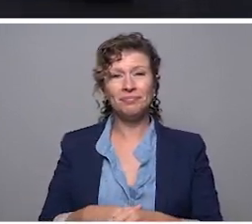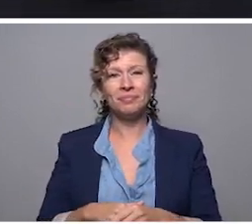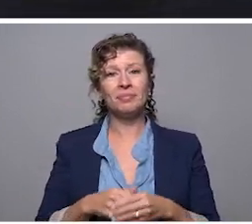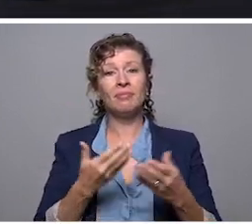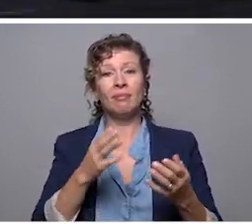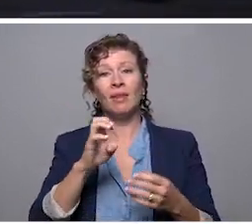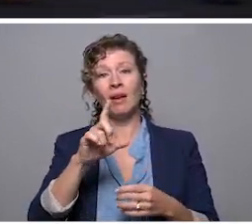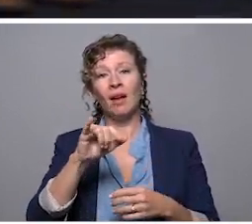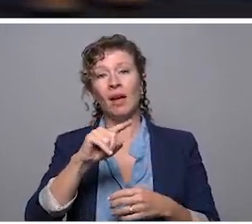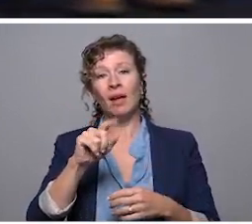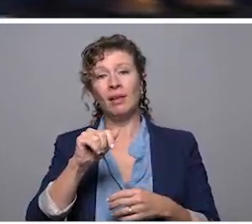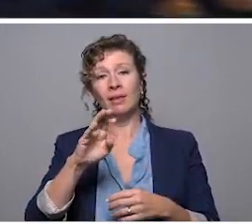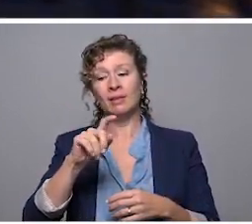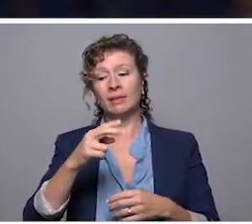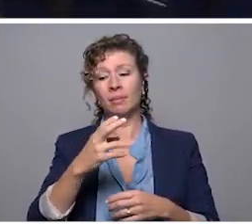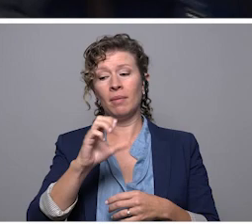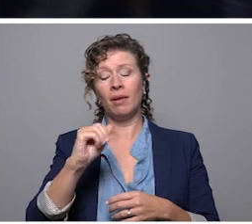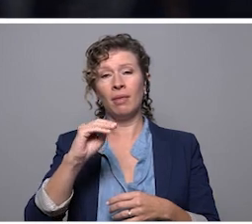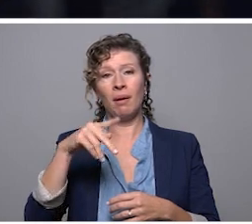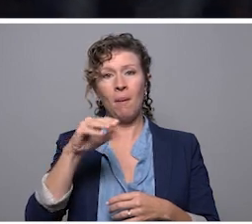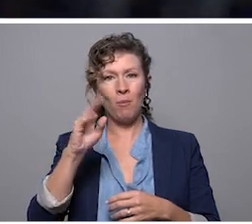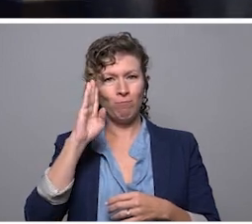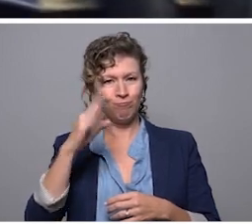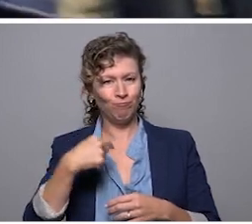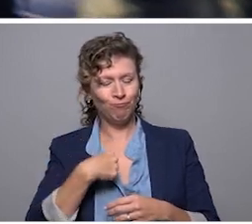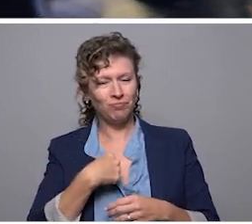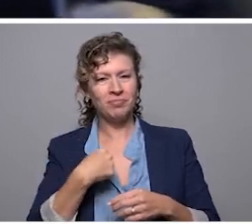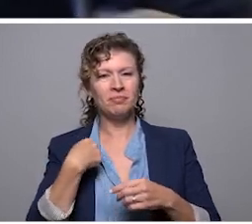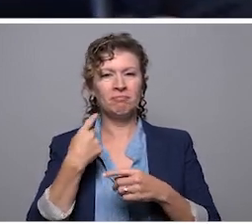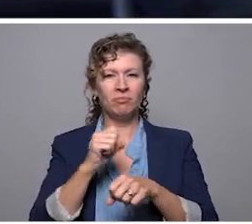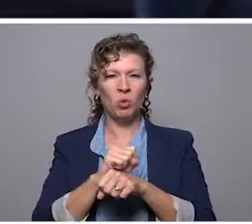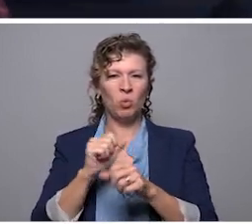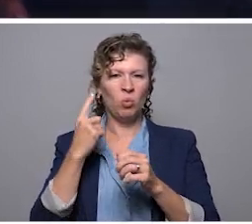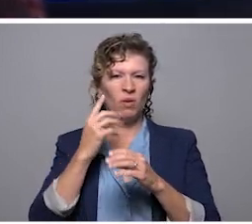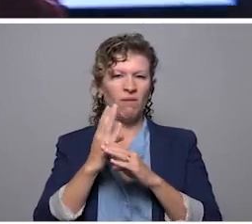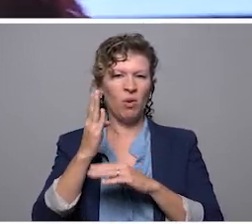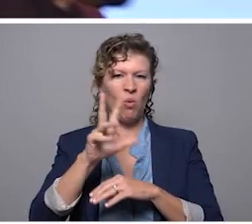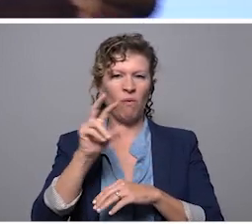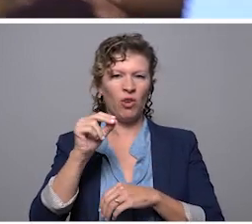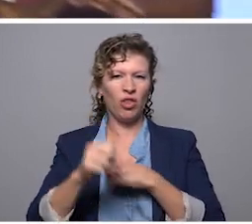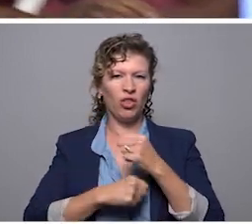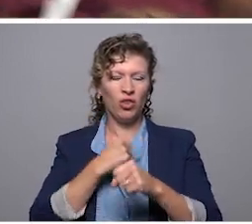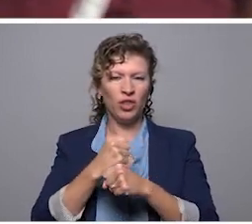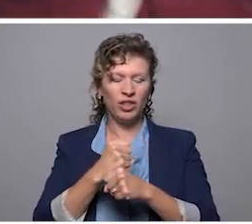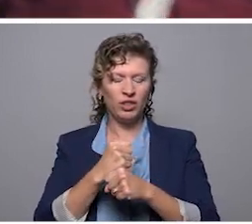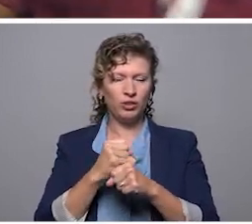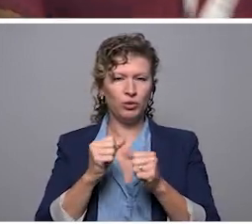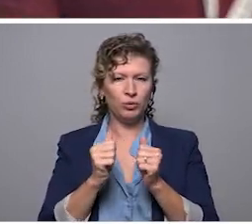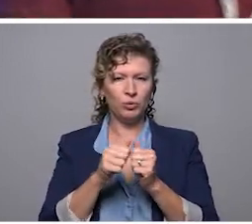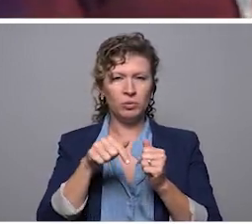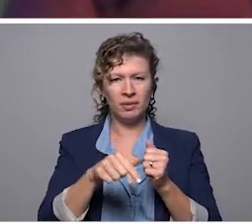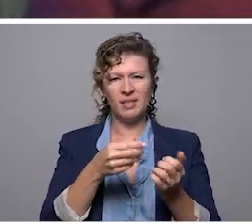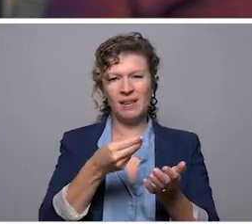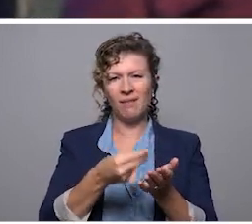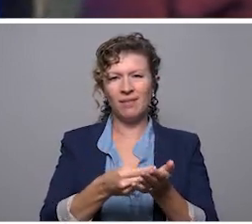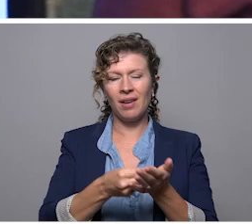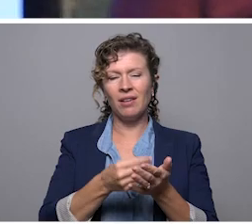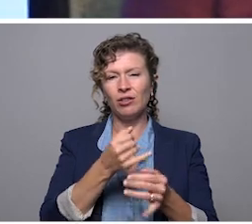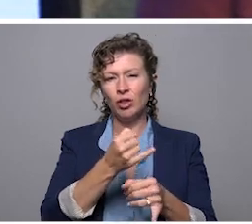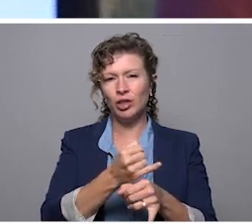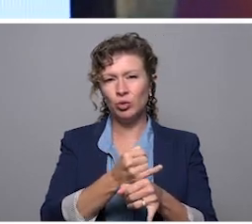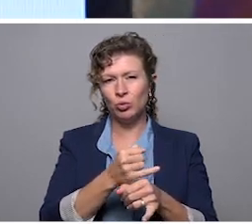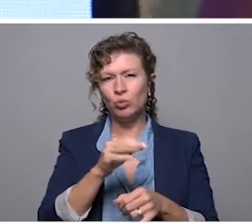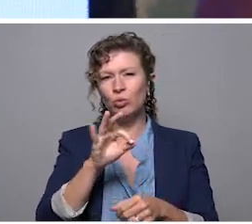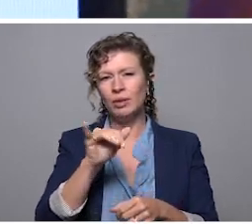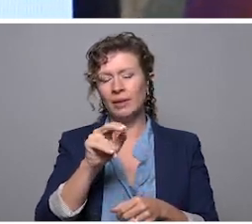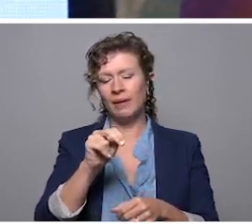verdad eh tengo de 30 años de trabajar con financiera fondo de desarrollo local qué nos insta a trabajar con